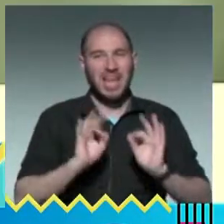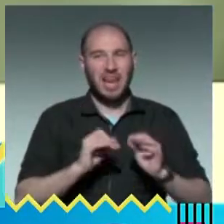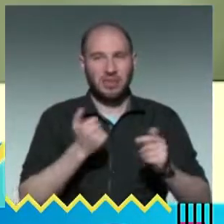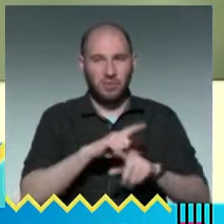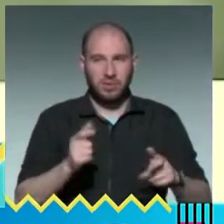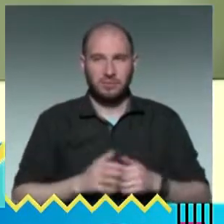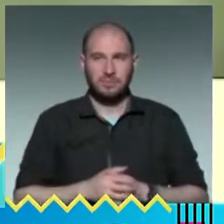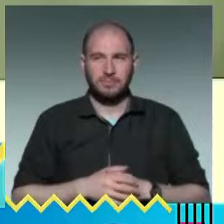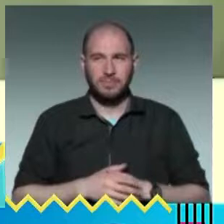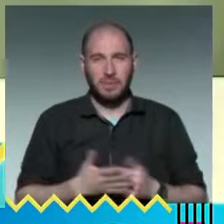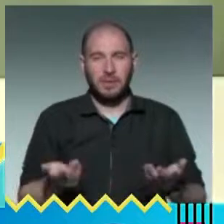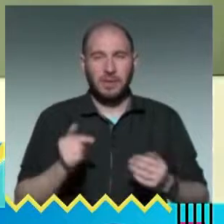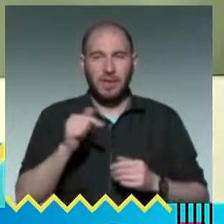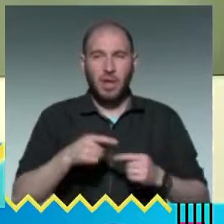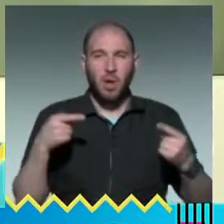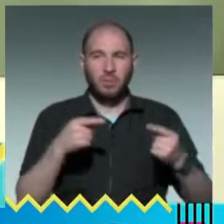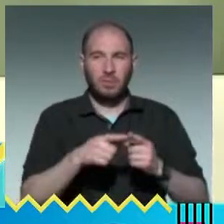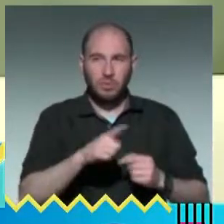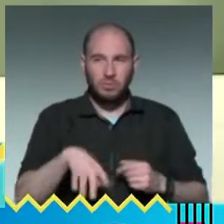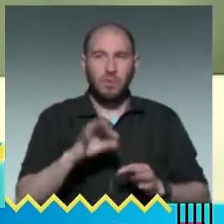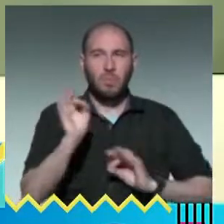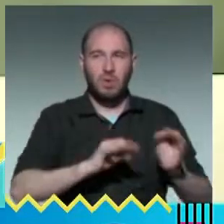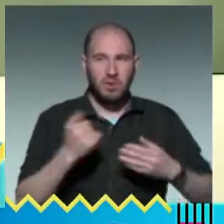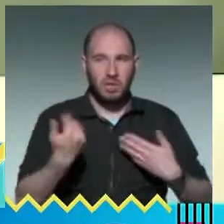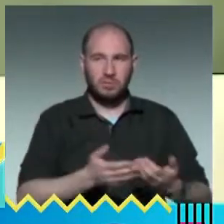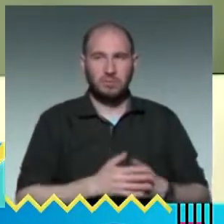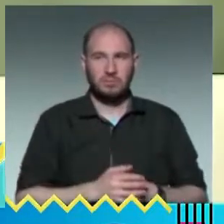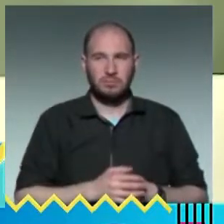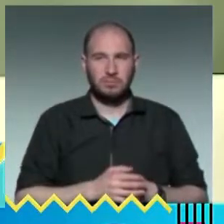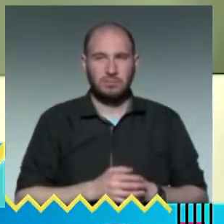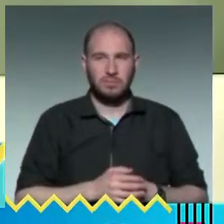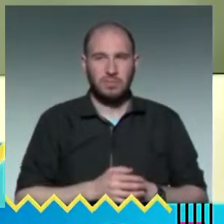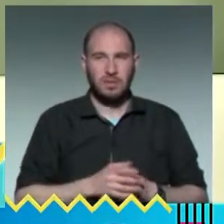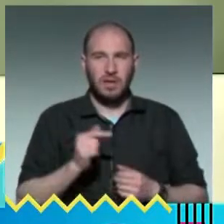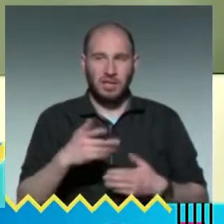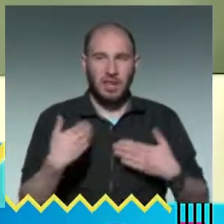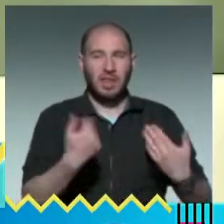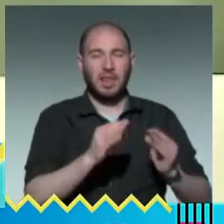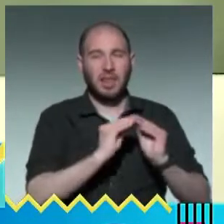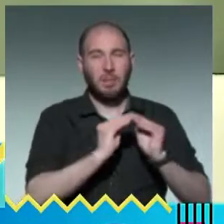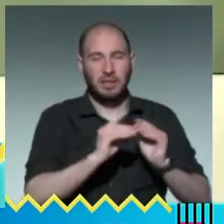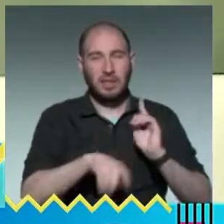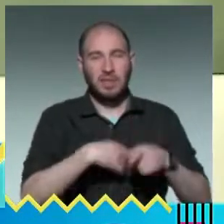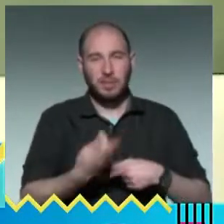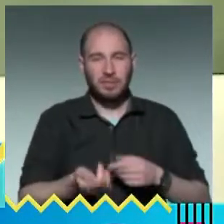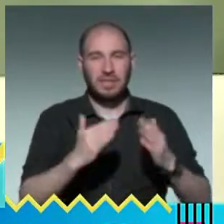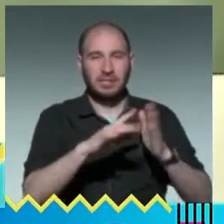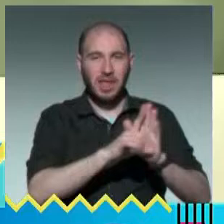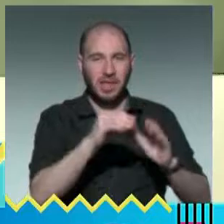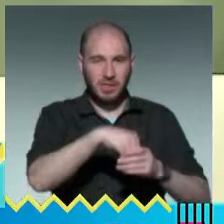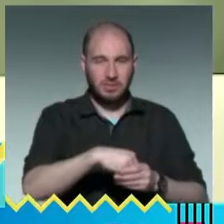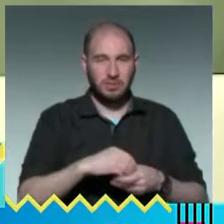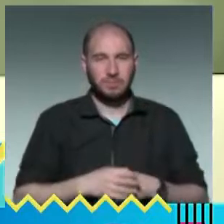digamos. Así que bueno, con esta idea llegamos con un proyecto que como tal fue sometido a debate luego en la